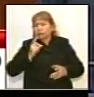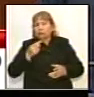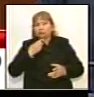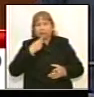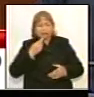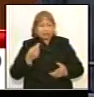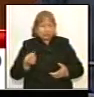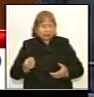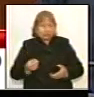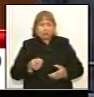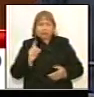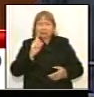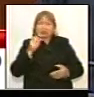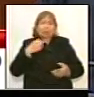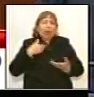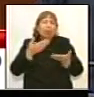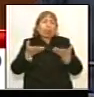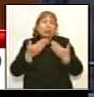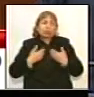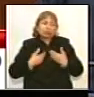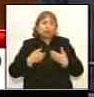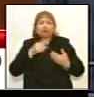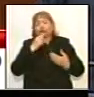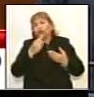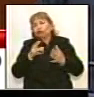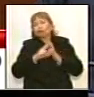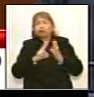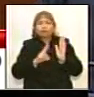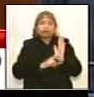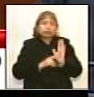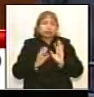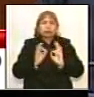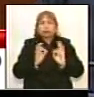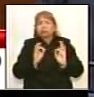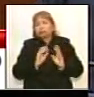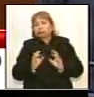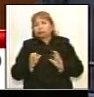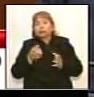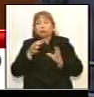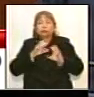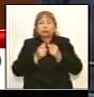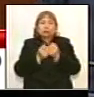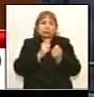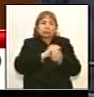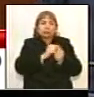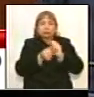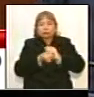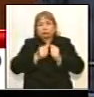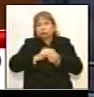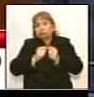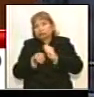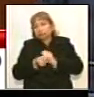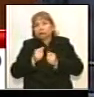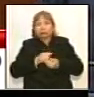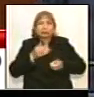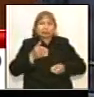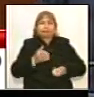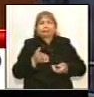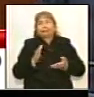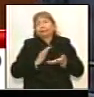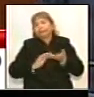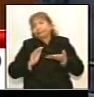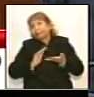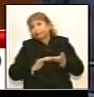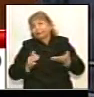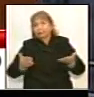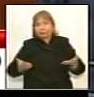con dictámenes que no nos entregan, que no cumplen con el reglamento del Congreso, que los van cambiando en el camino y que ahora, exonerado